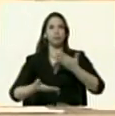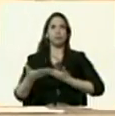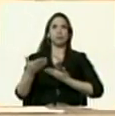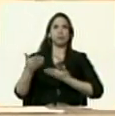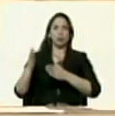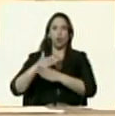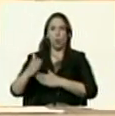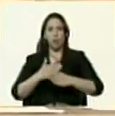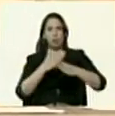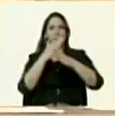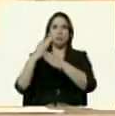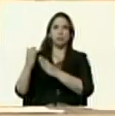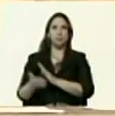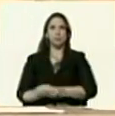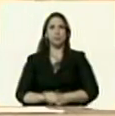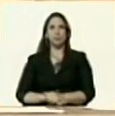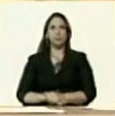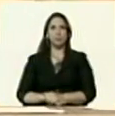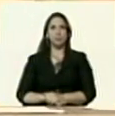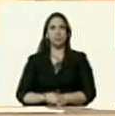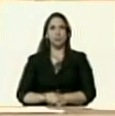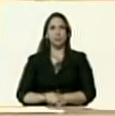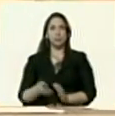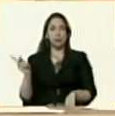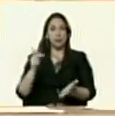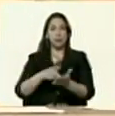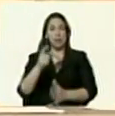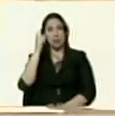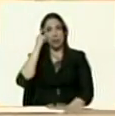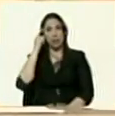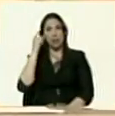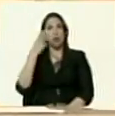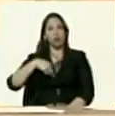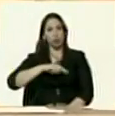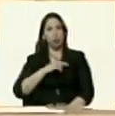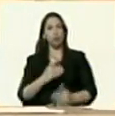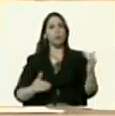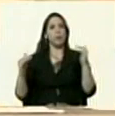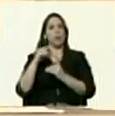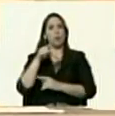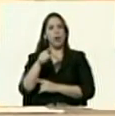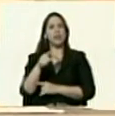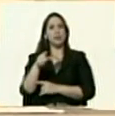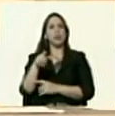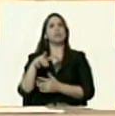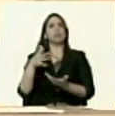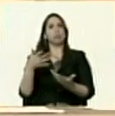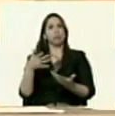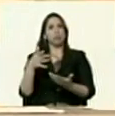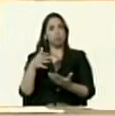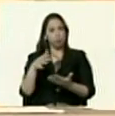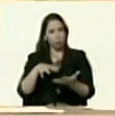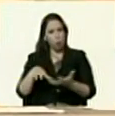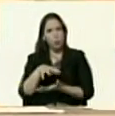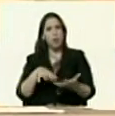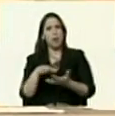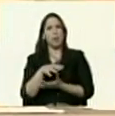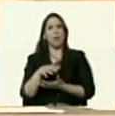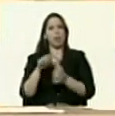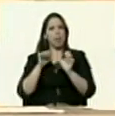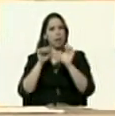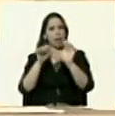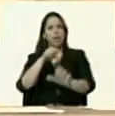compartir. Llegará el día en que superemos estas situaciones y quedarán en la historia como los